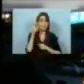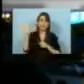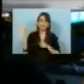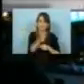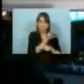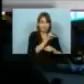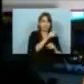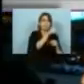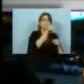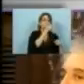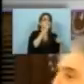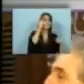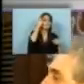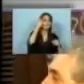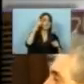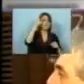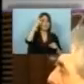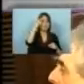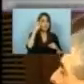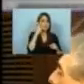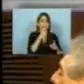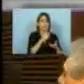contando es como de altísimo nivel.